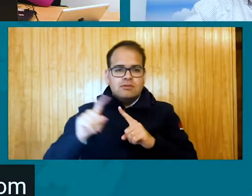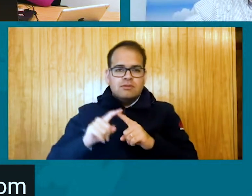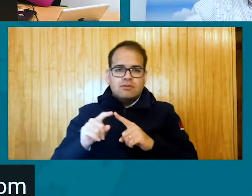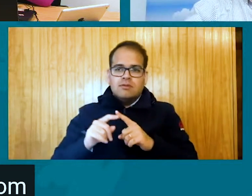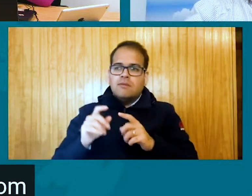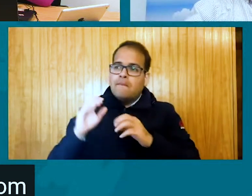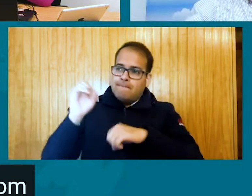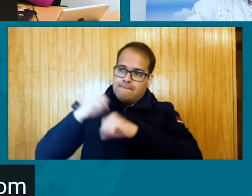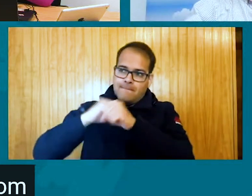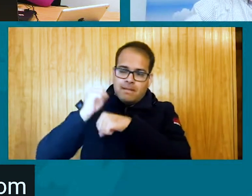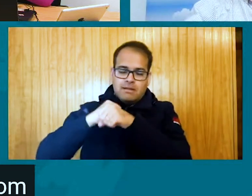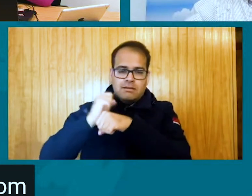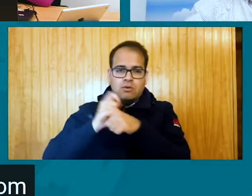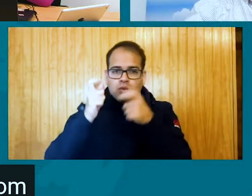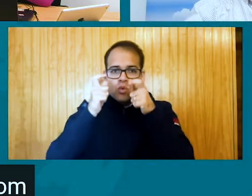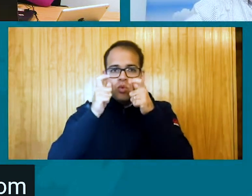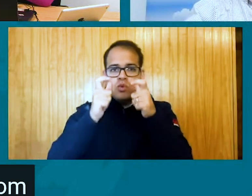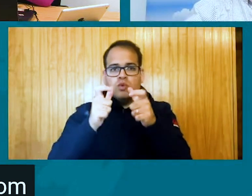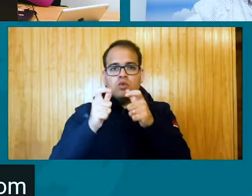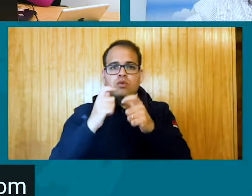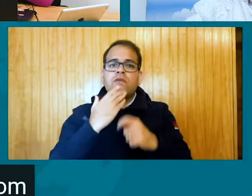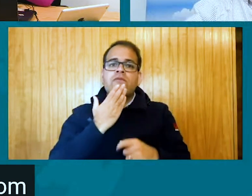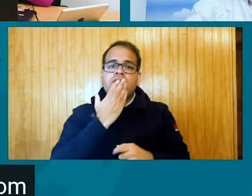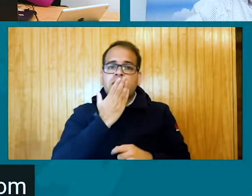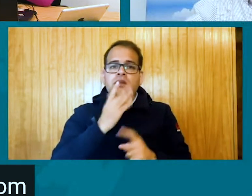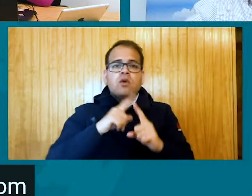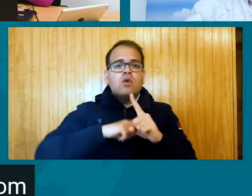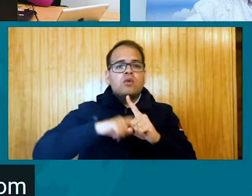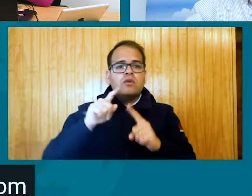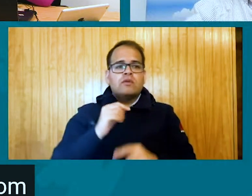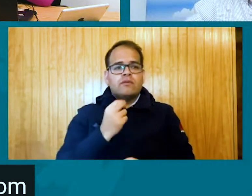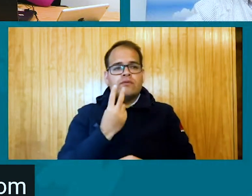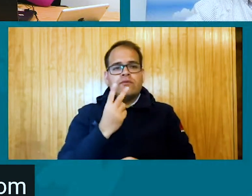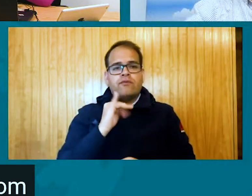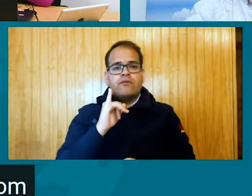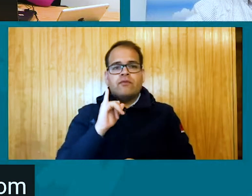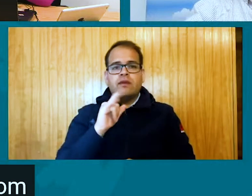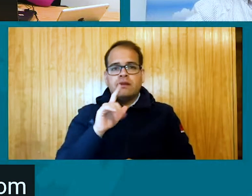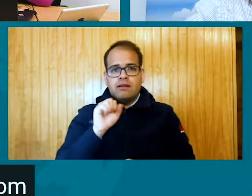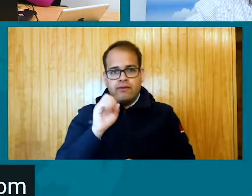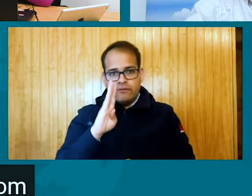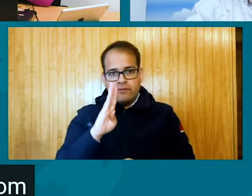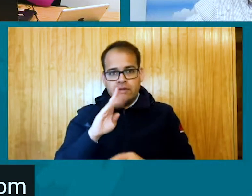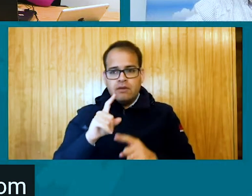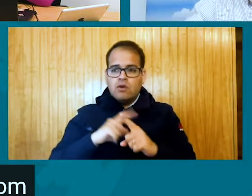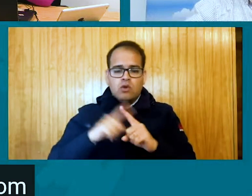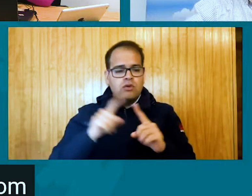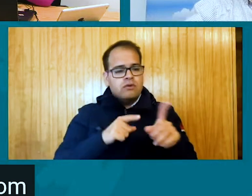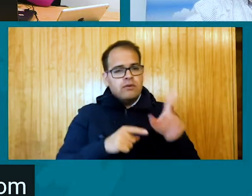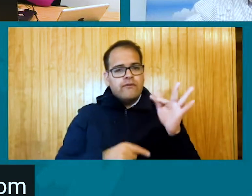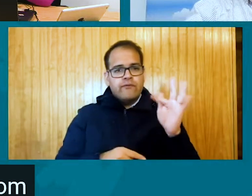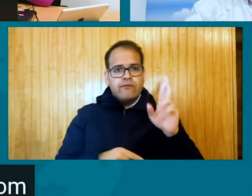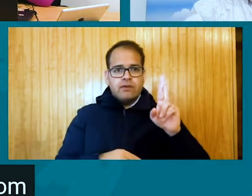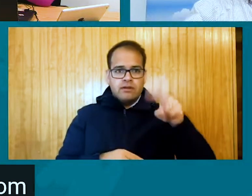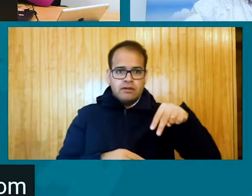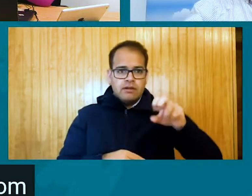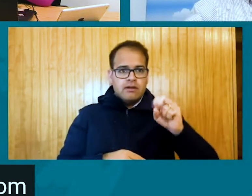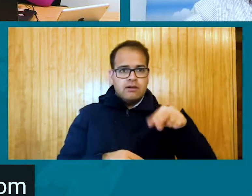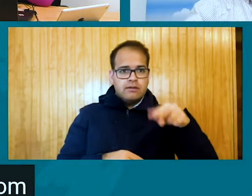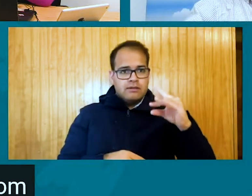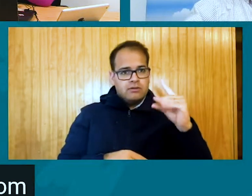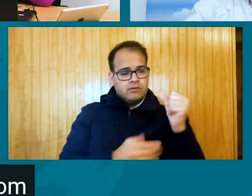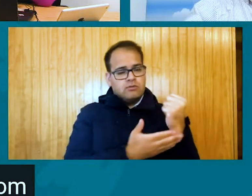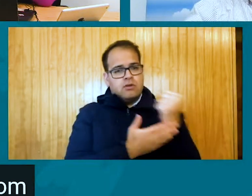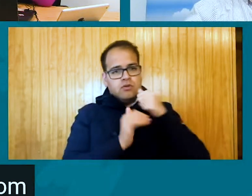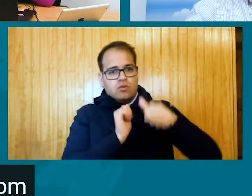una recomendación. Y ahí está Vilab, que yo trabajo harto con ellos, y Fernando Santibáñez, que